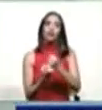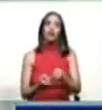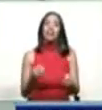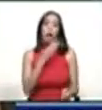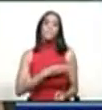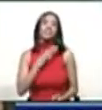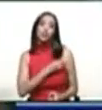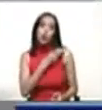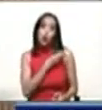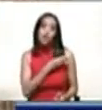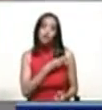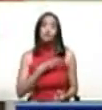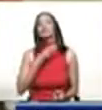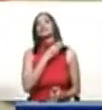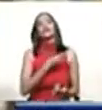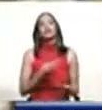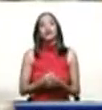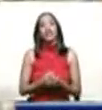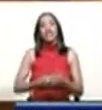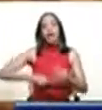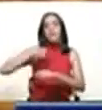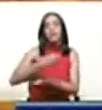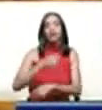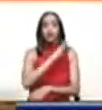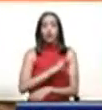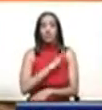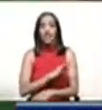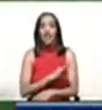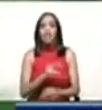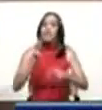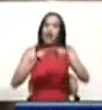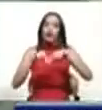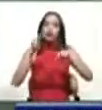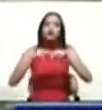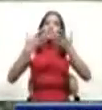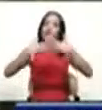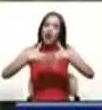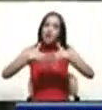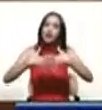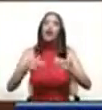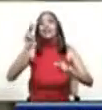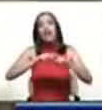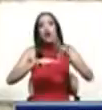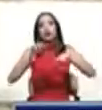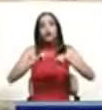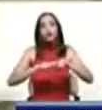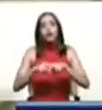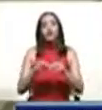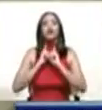misiones, las misiones, la inversión social, la construcción de fábricas, la construcción de